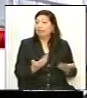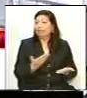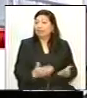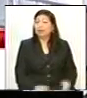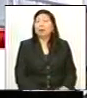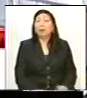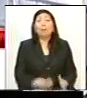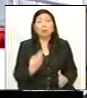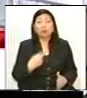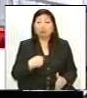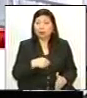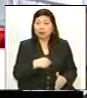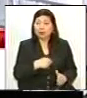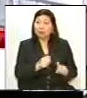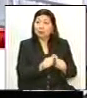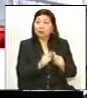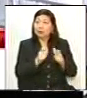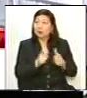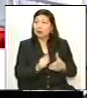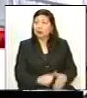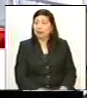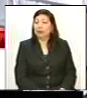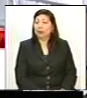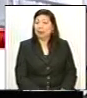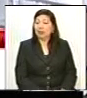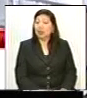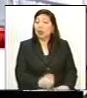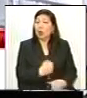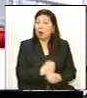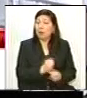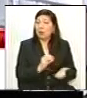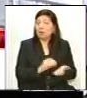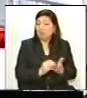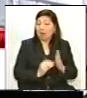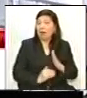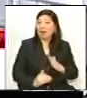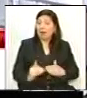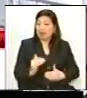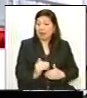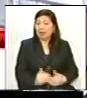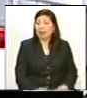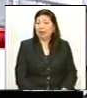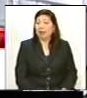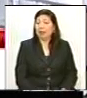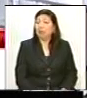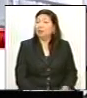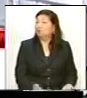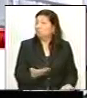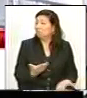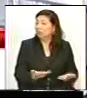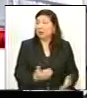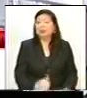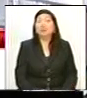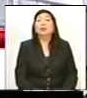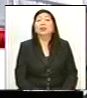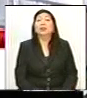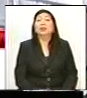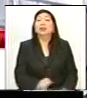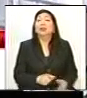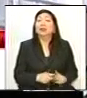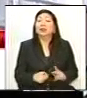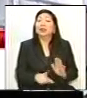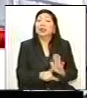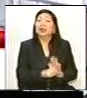Por el lado nuestro, el modelo de control concurrente en obras grandes es lo que hemos estimado, y de hecho así salió la